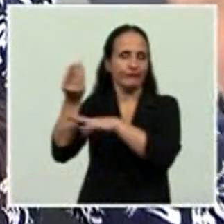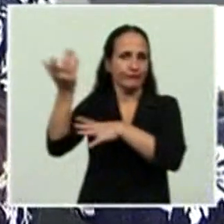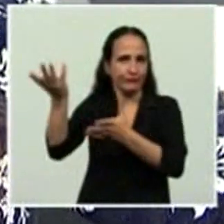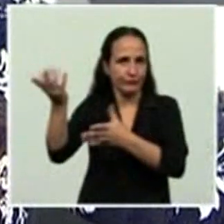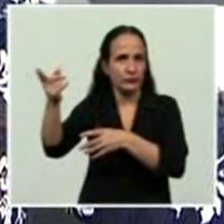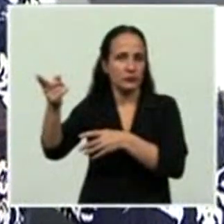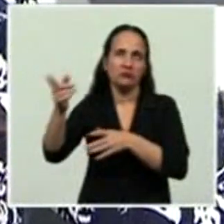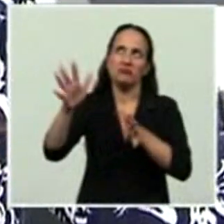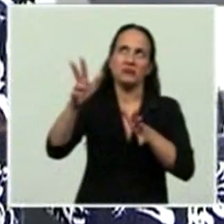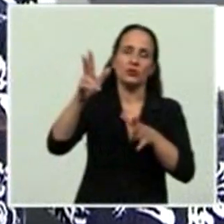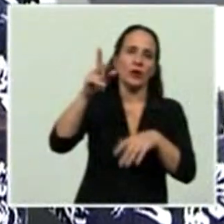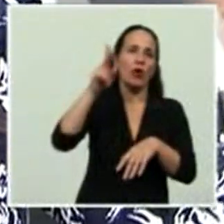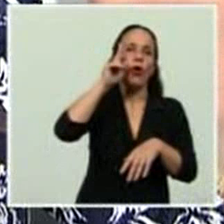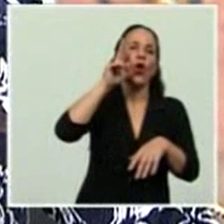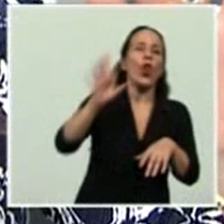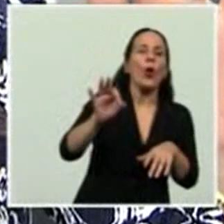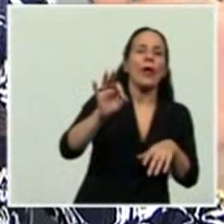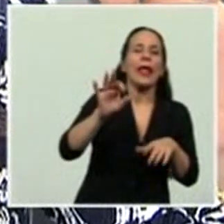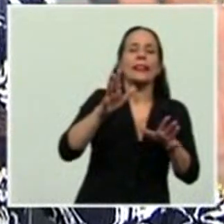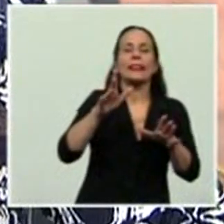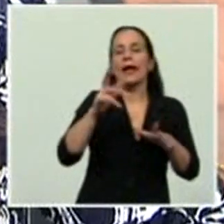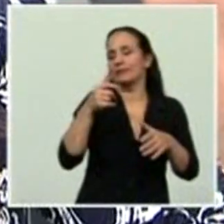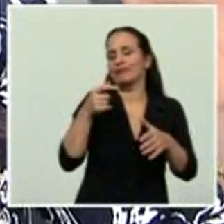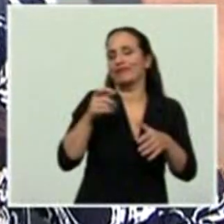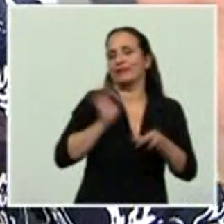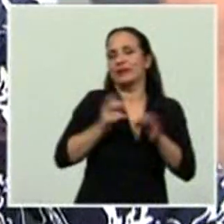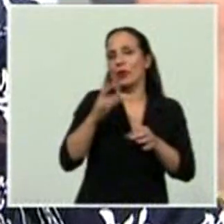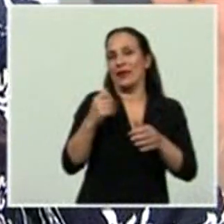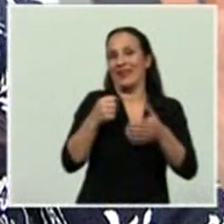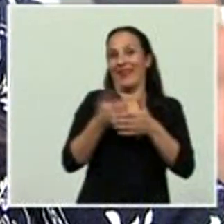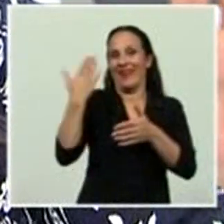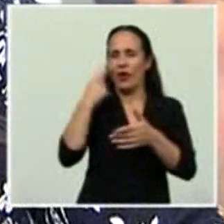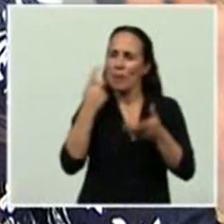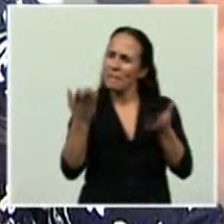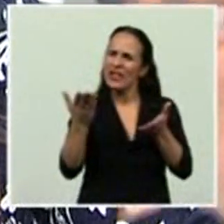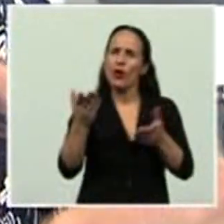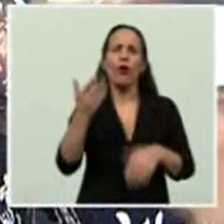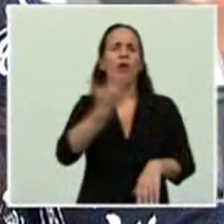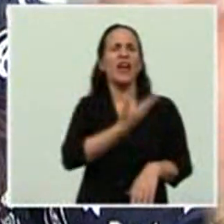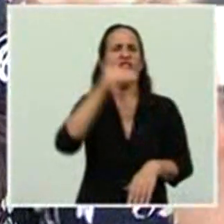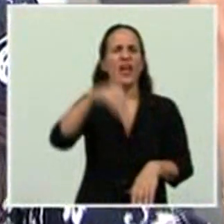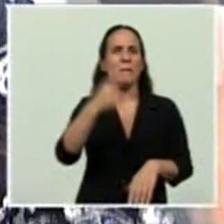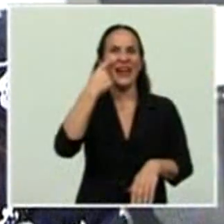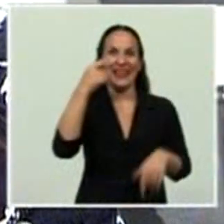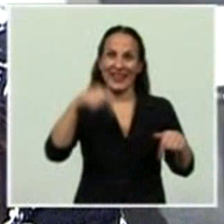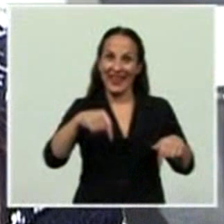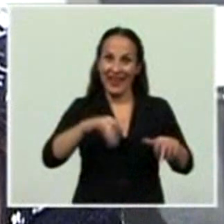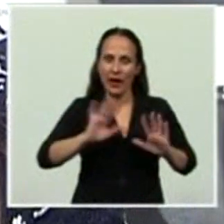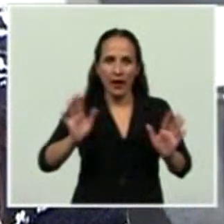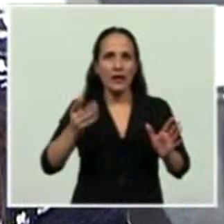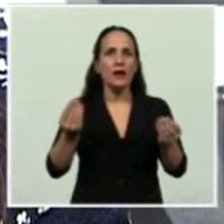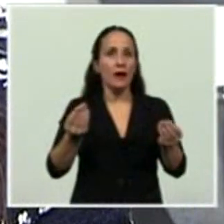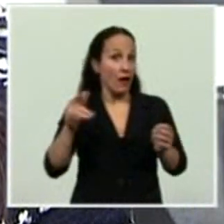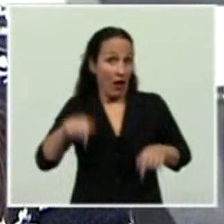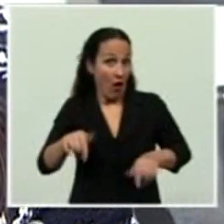poco tiempo década de 90 fines del siglo XX cumplió el fondo monetario internacional hoy ya no lo está más cumpliendo el